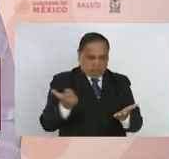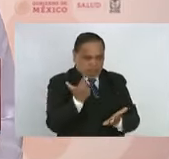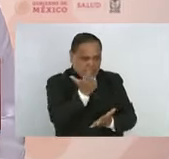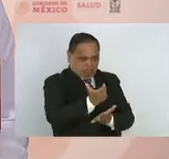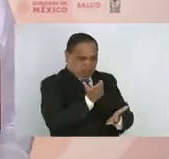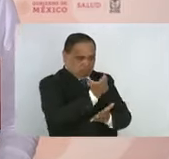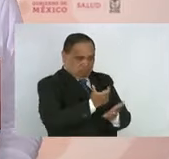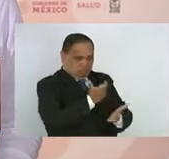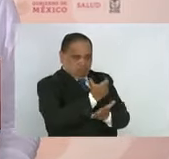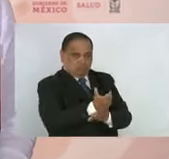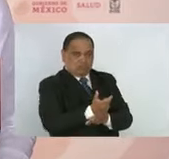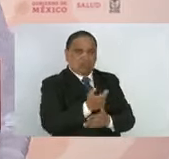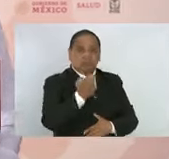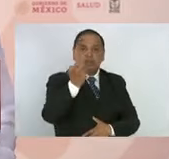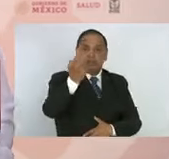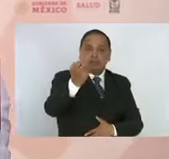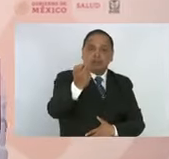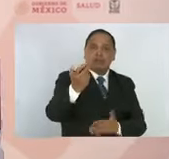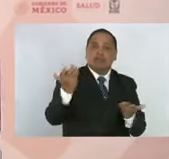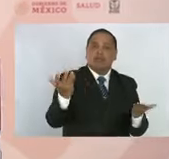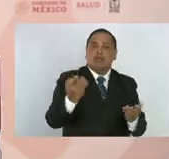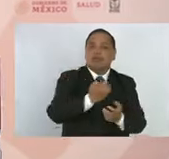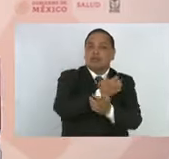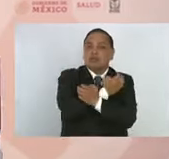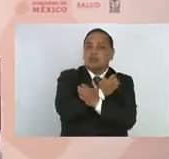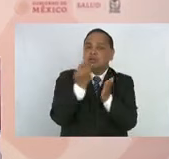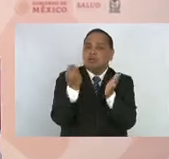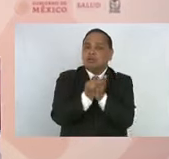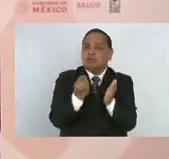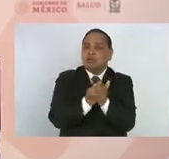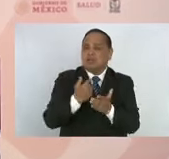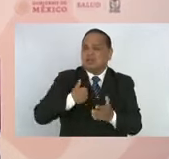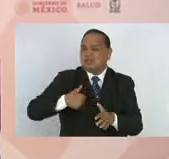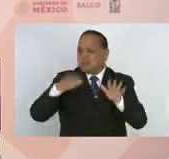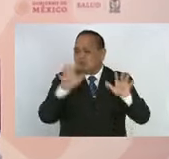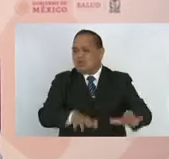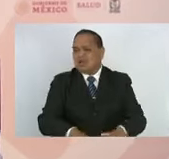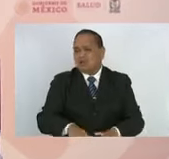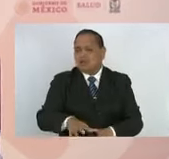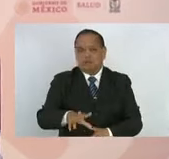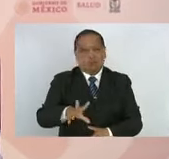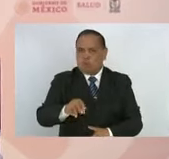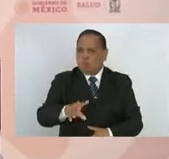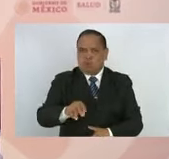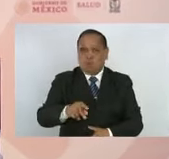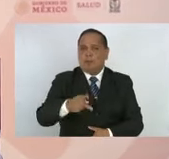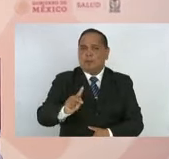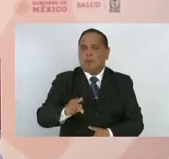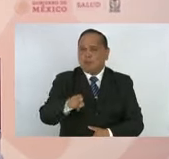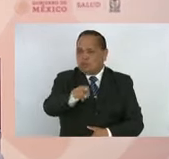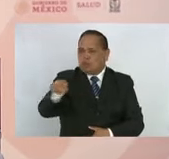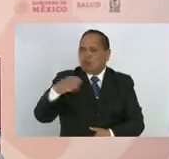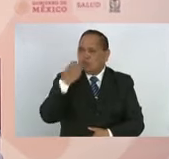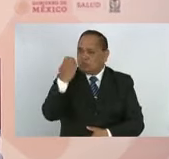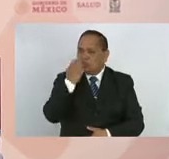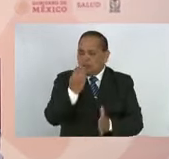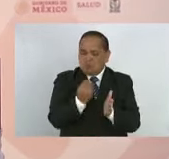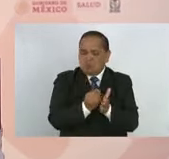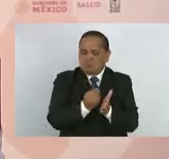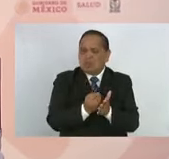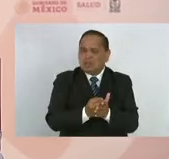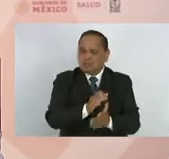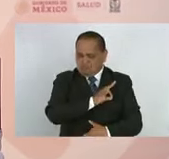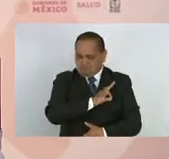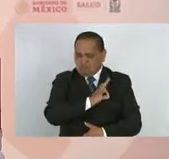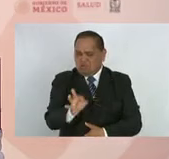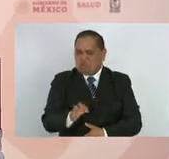Yo no estoy en contra de la educación privada. El que tiene para pagar una escuela privada lo puede hacer,